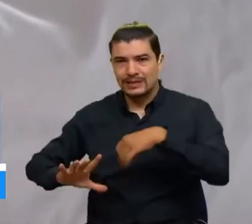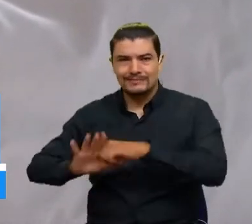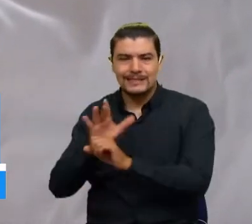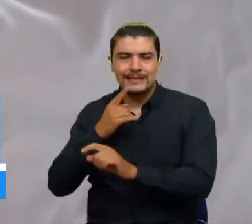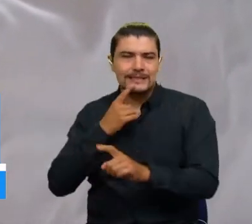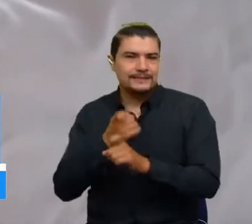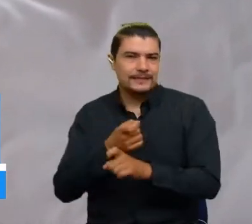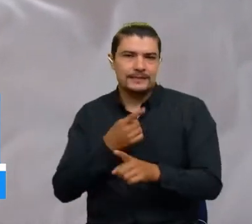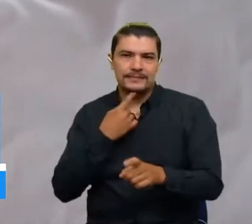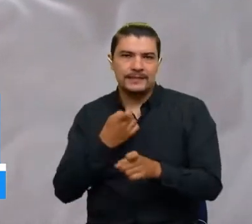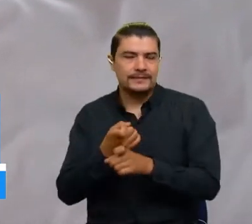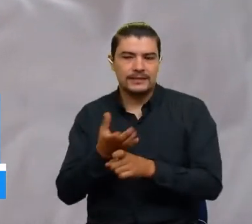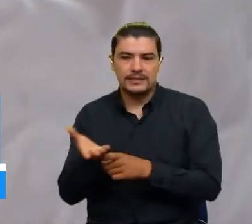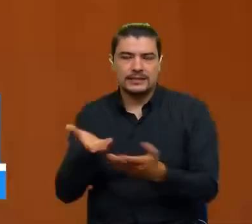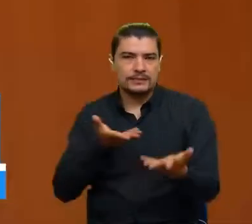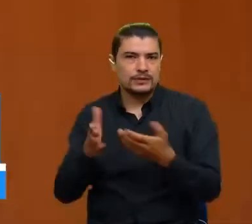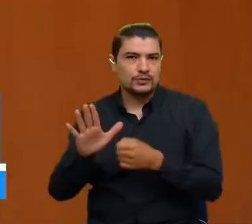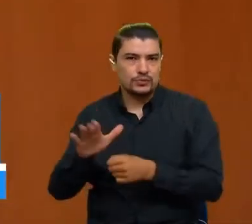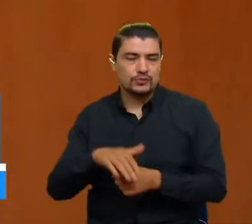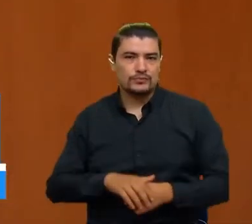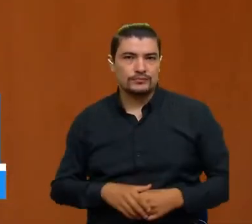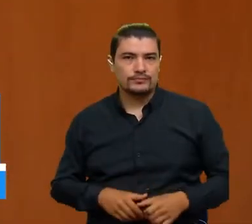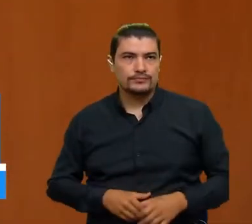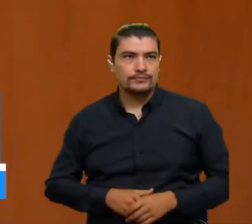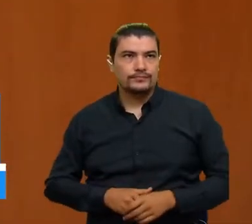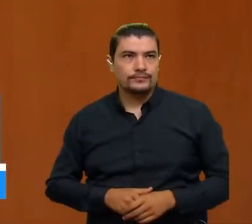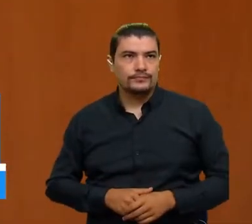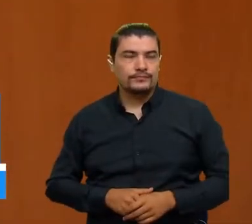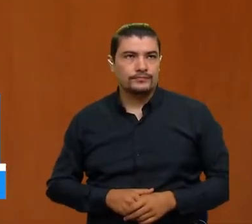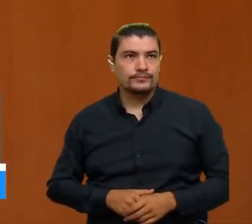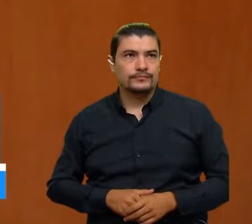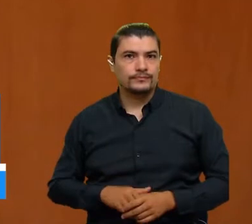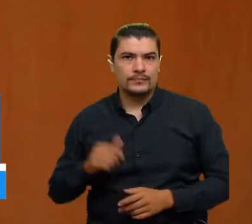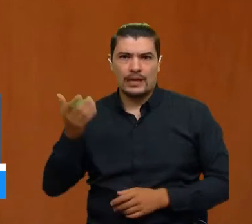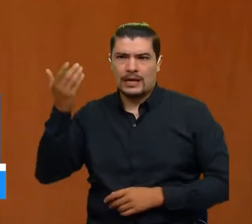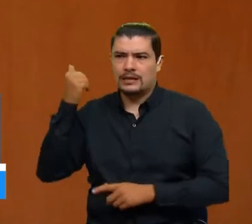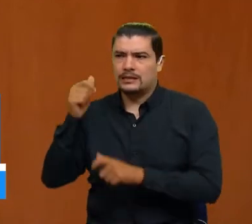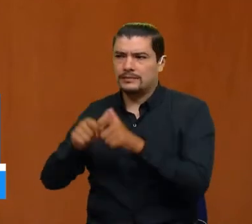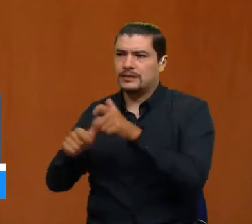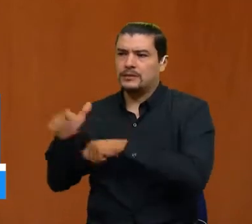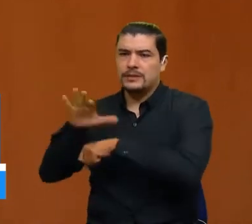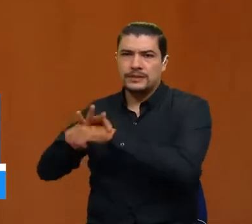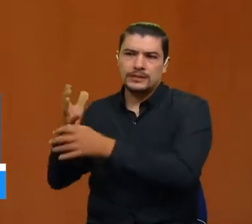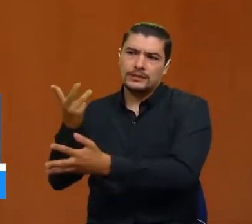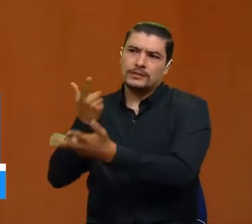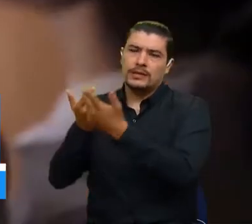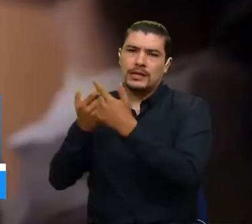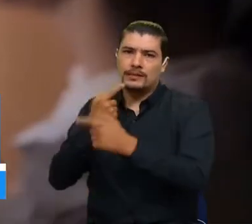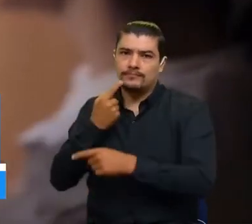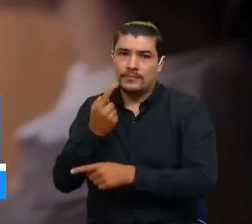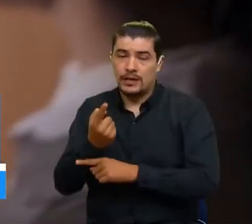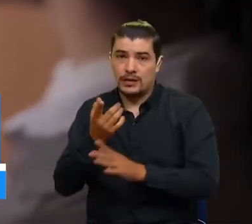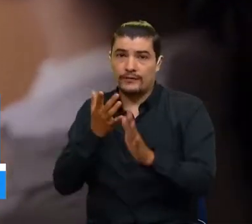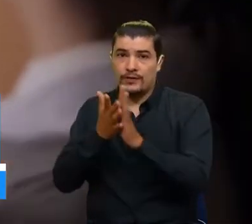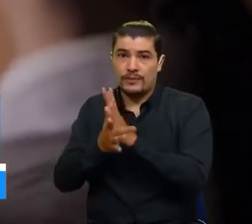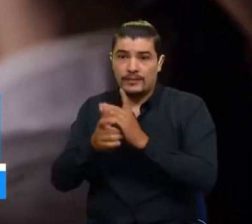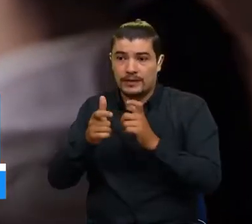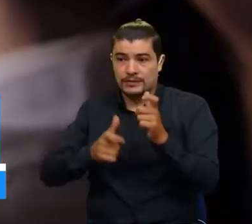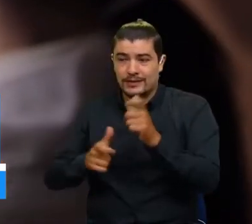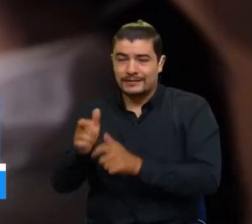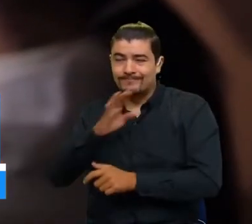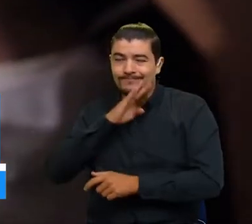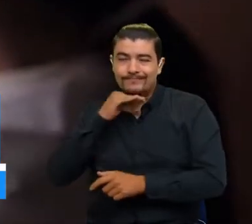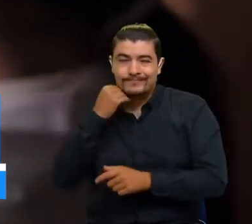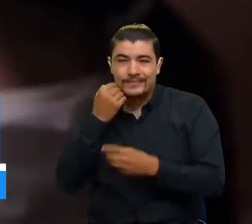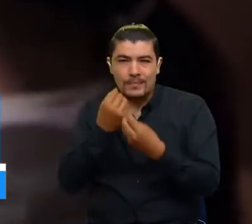tenido claramente indicaciones de diferentes especialistas, diferentes centros, de que estamos encontrando pacientes